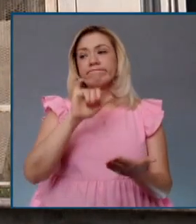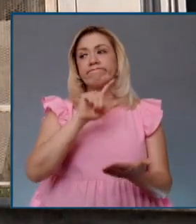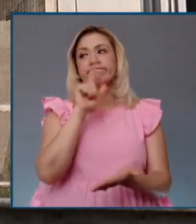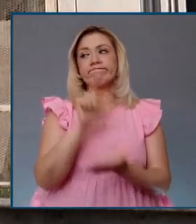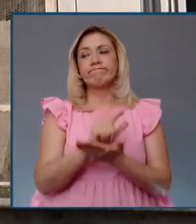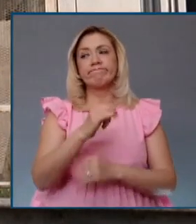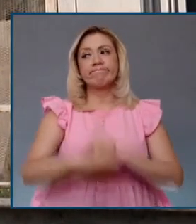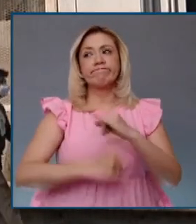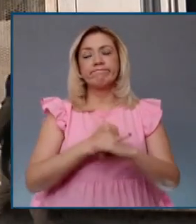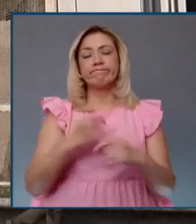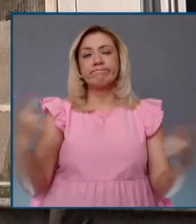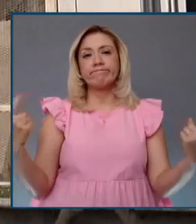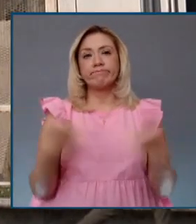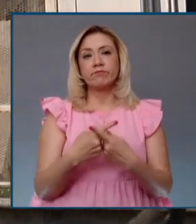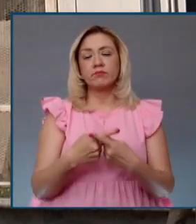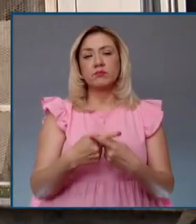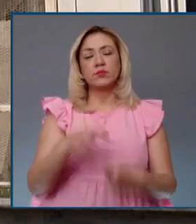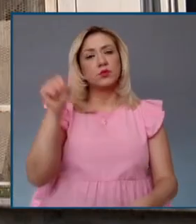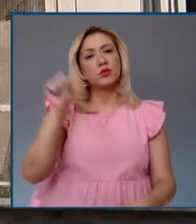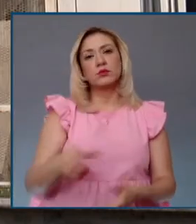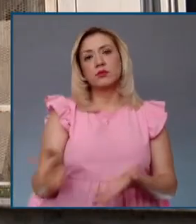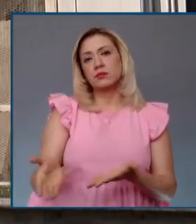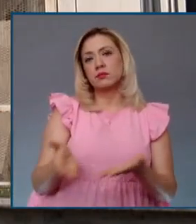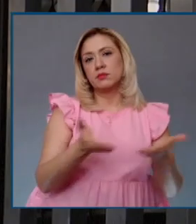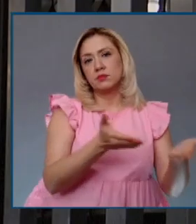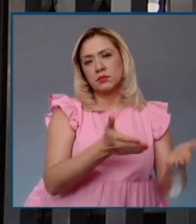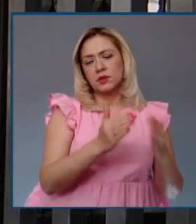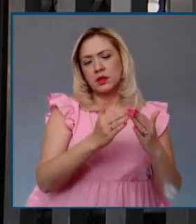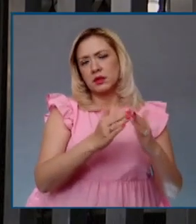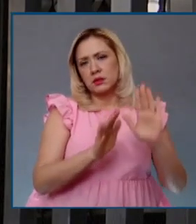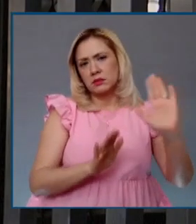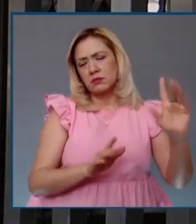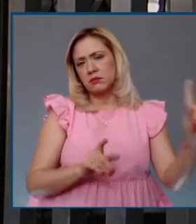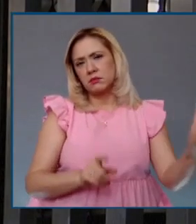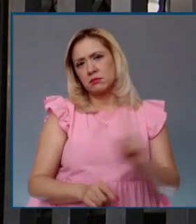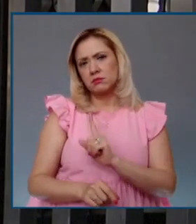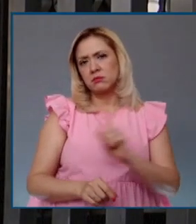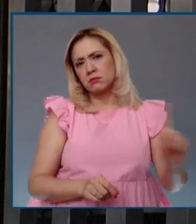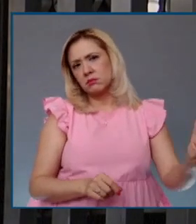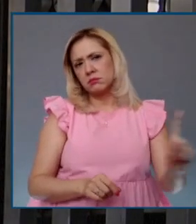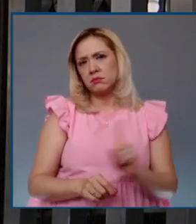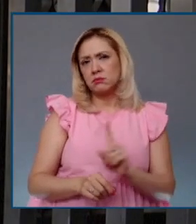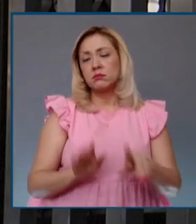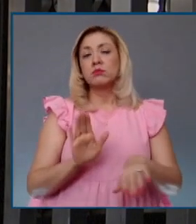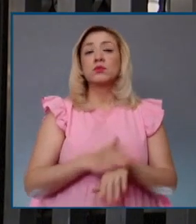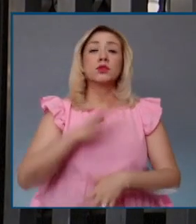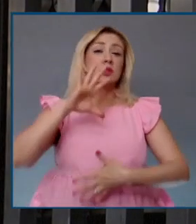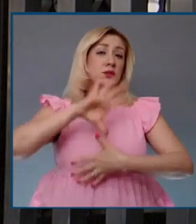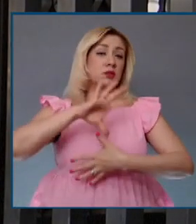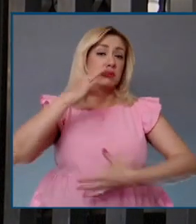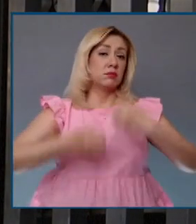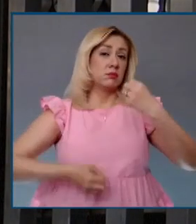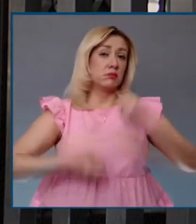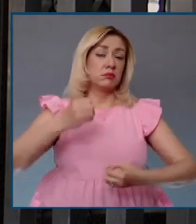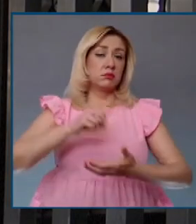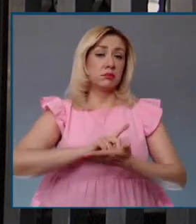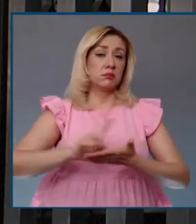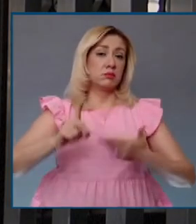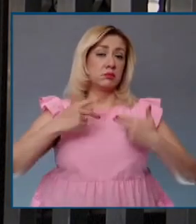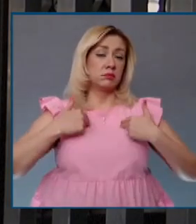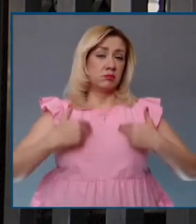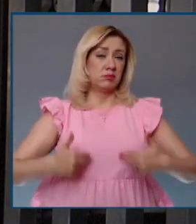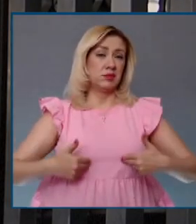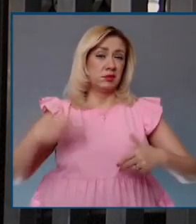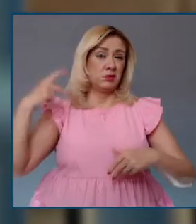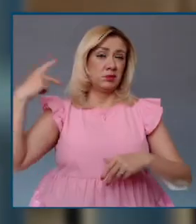manera inmediata. Pues recordó que en las sentencias de la Corte Interamericana de Derechos Humanos, en los casos García Rodríguez y